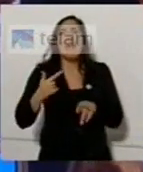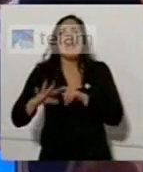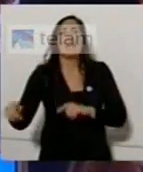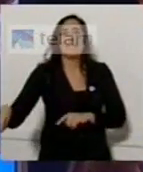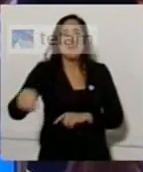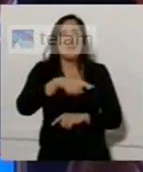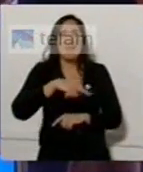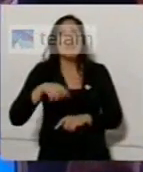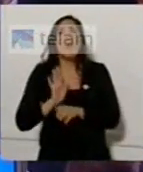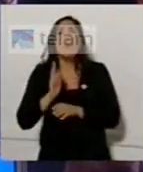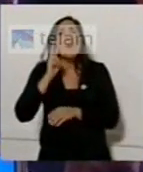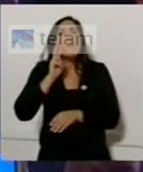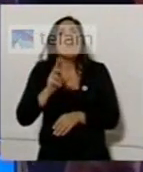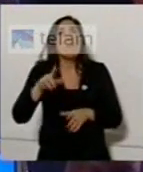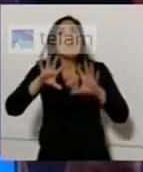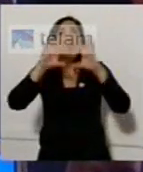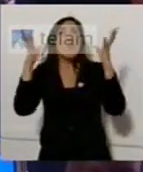viviendo, complejo.